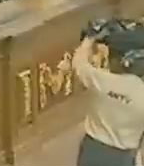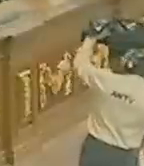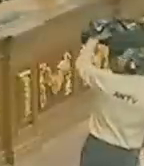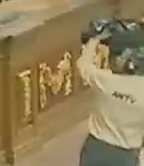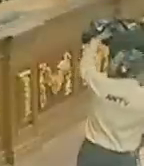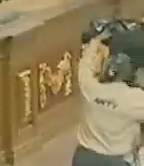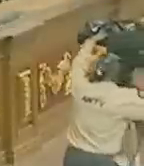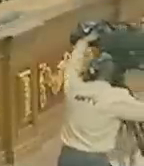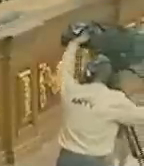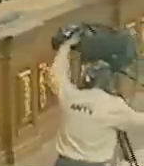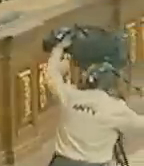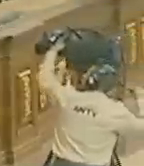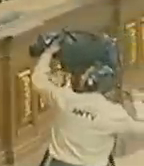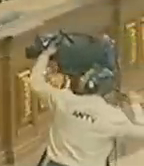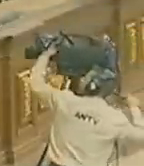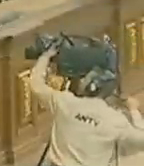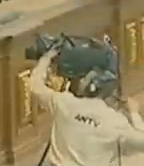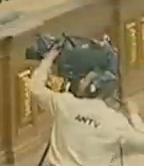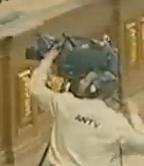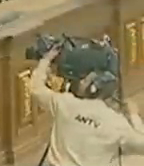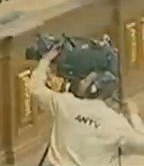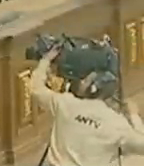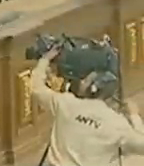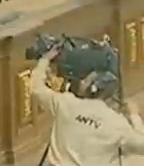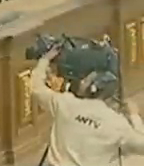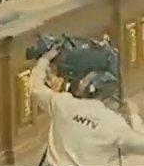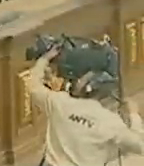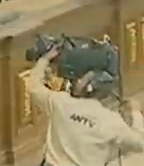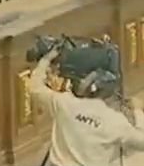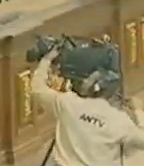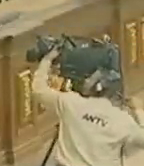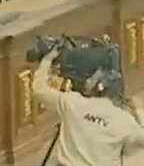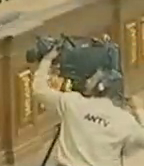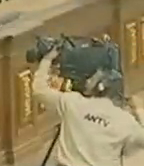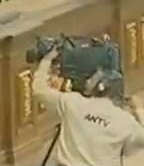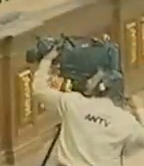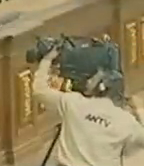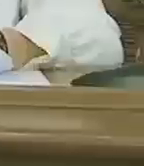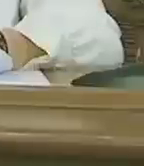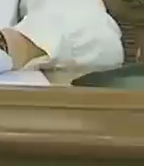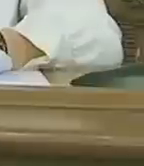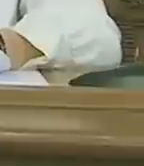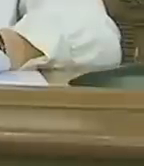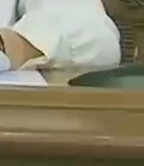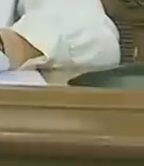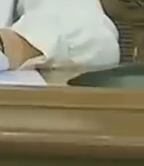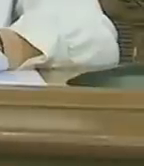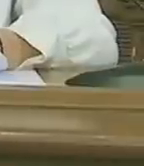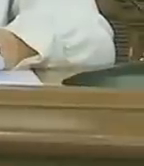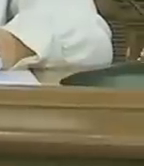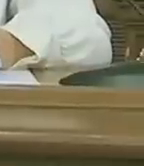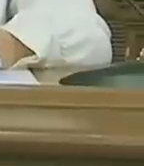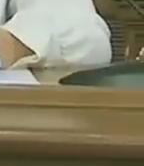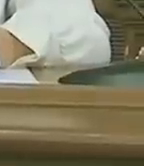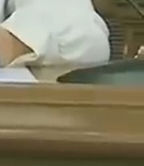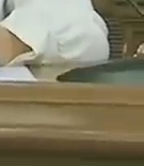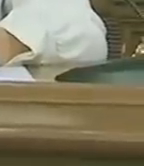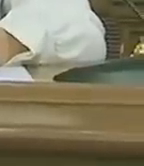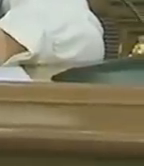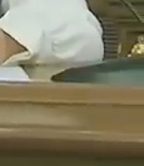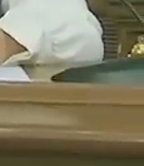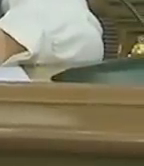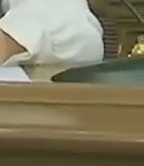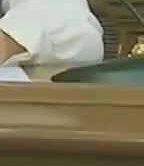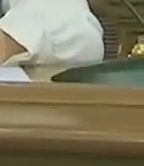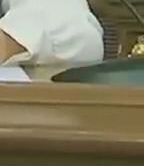Acuerdo con motivo de celebrarse el 12 de junio, el Día de Rusia. Considerando que el 12 de junio se celebra el Día de